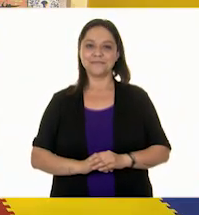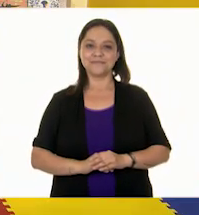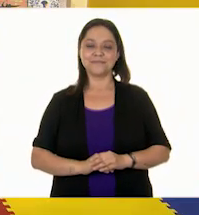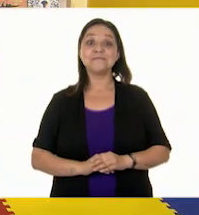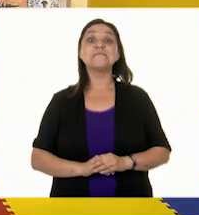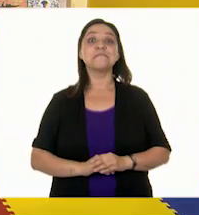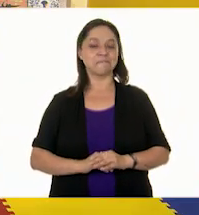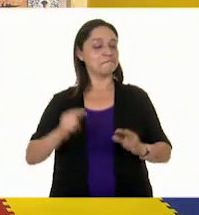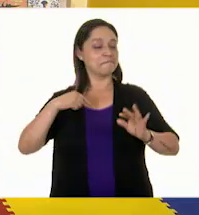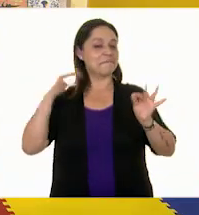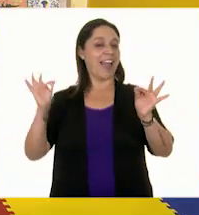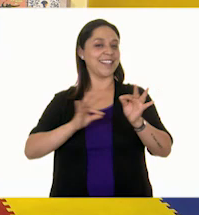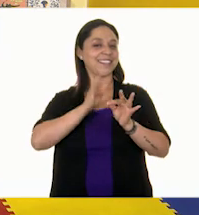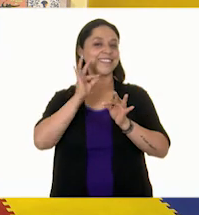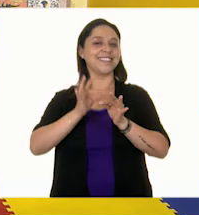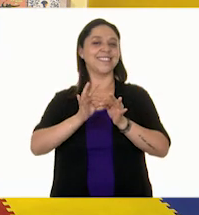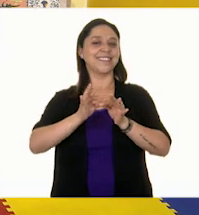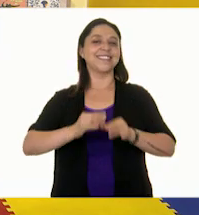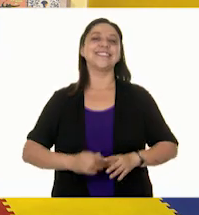Ahora sí estoy lista.